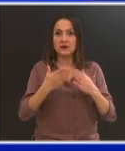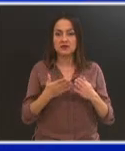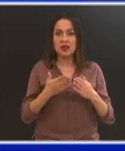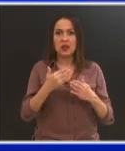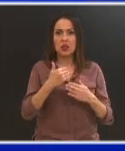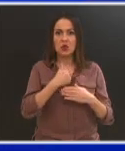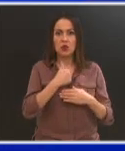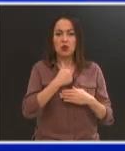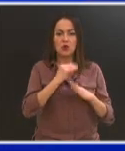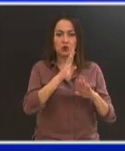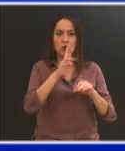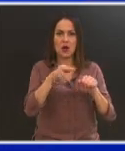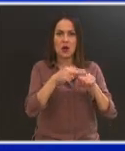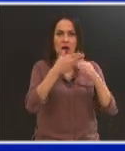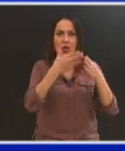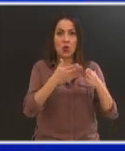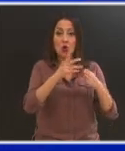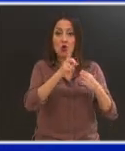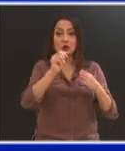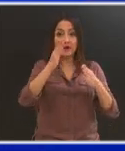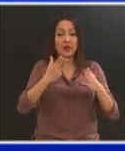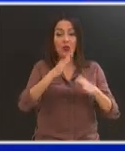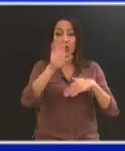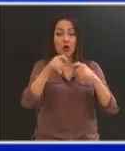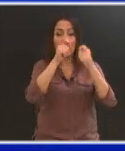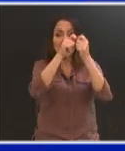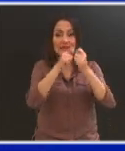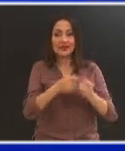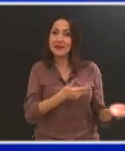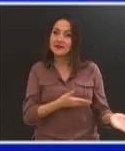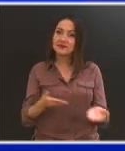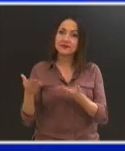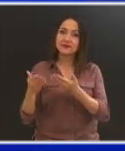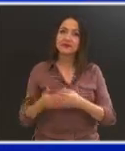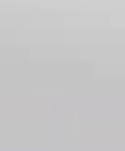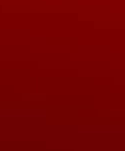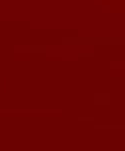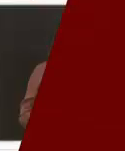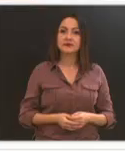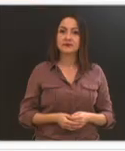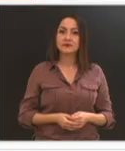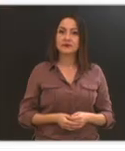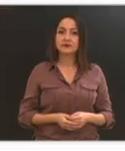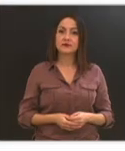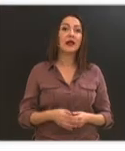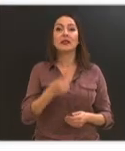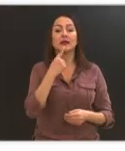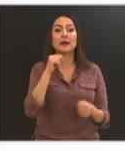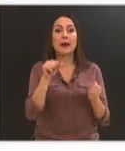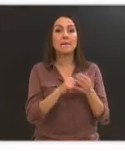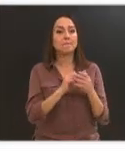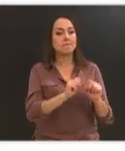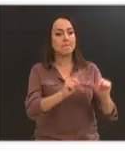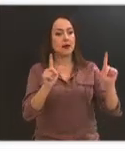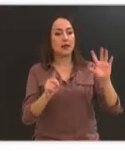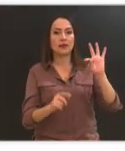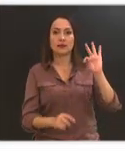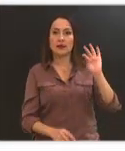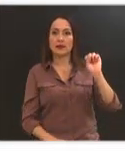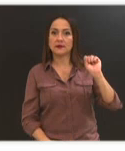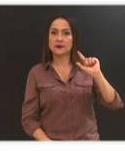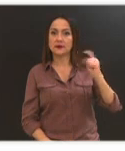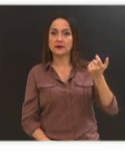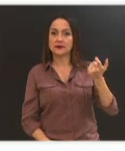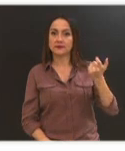obtuvo su naturalización. Todo el detalle en la siguiente información. Según la página del Tribunal Supremo de